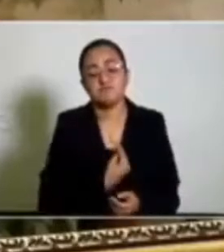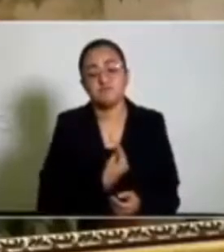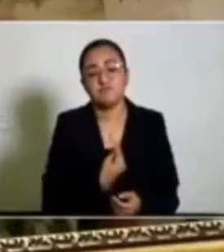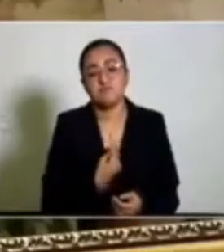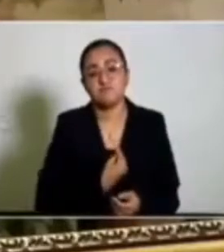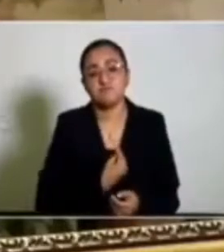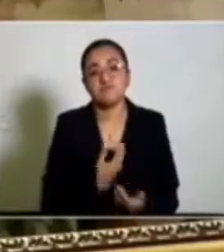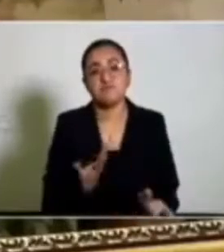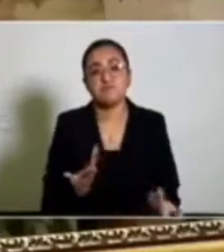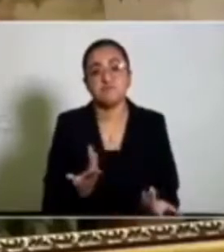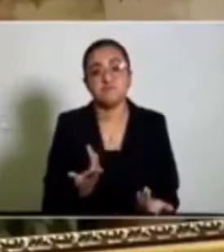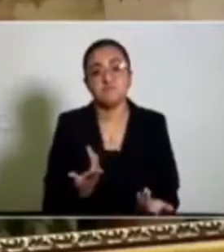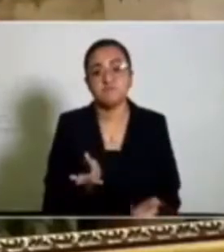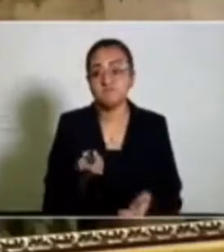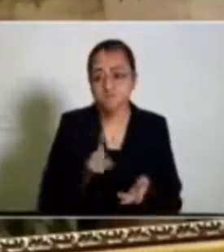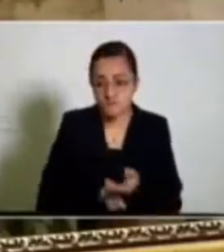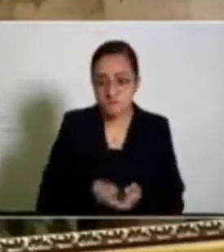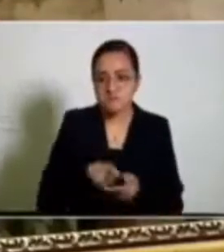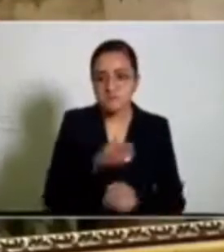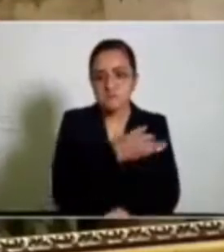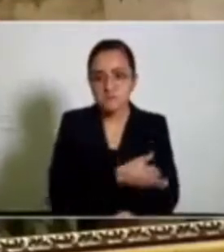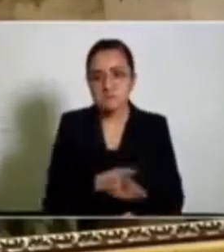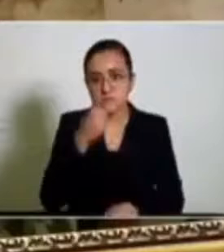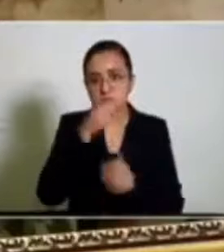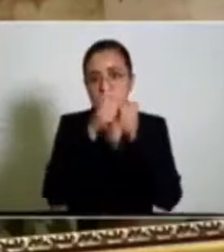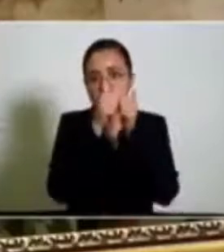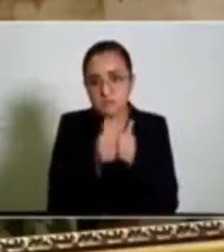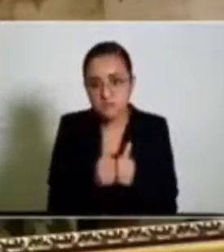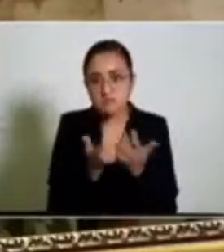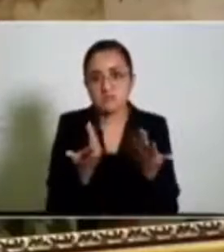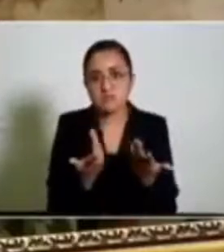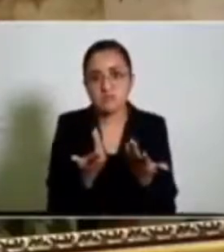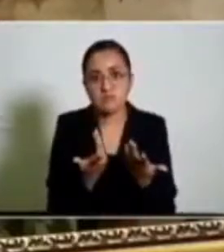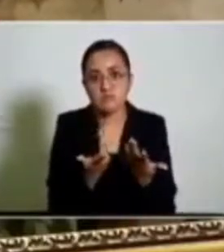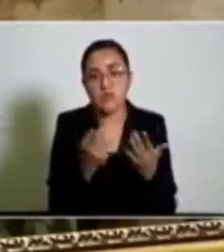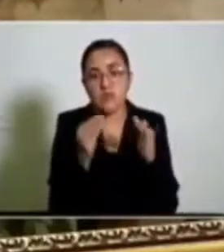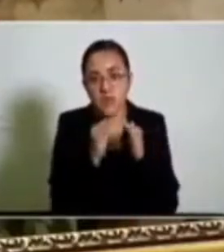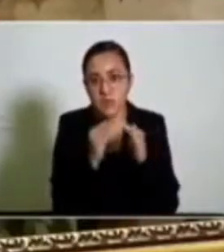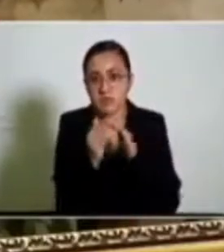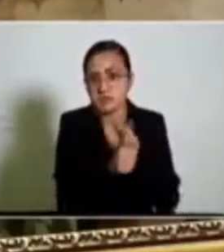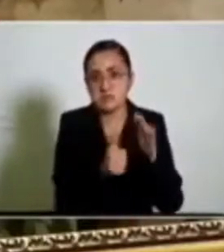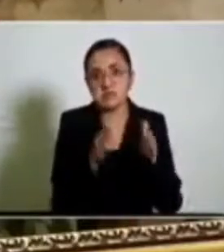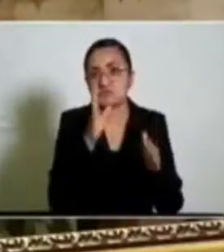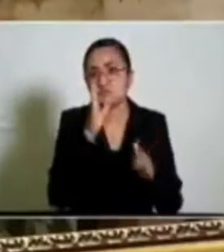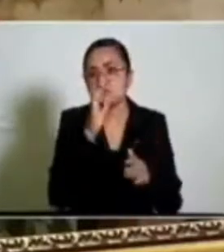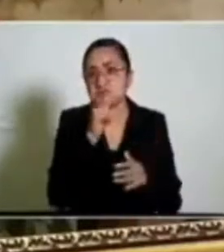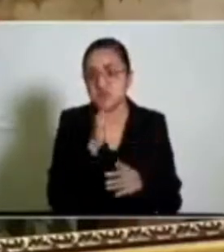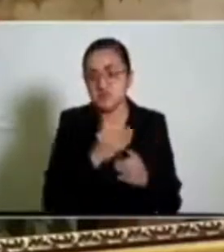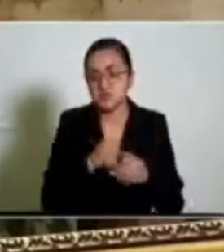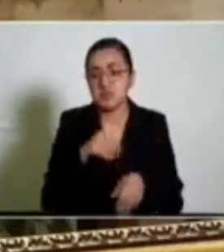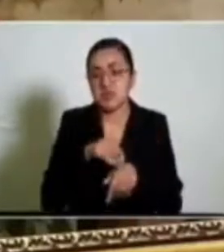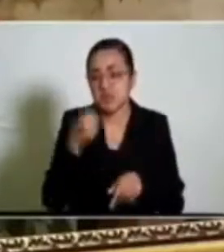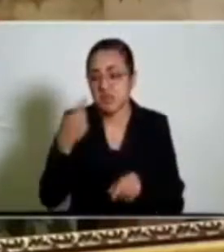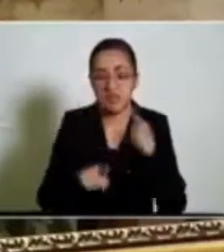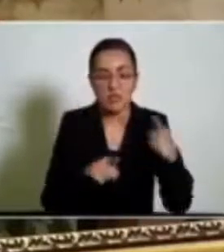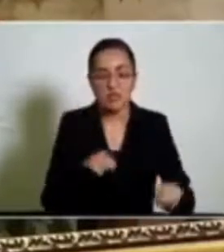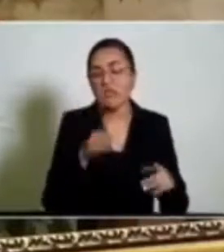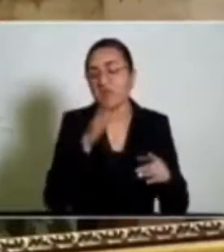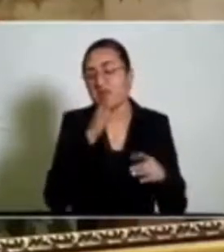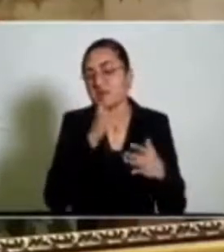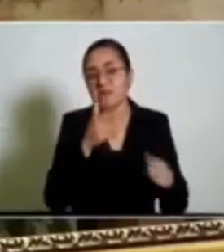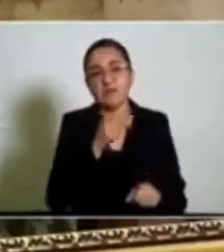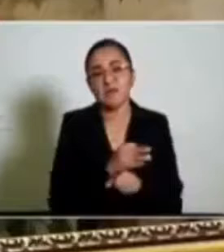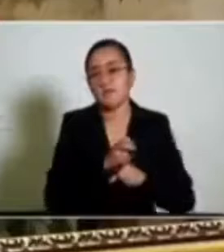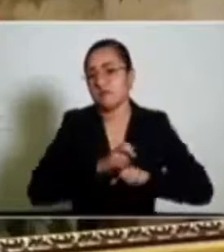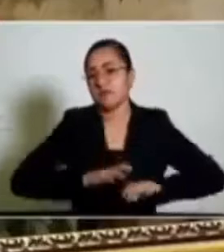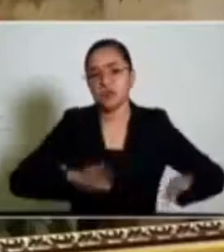miembros de la familia para un comportamiento adecuado. Ya se desbordó esta situación.